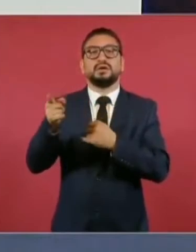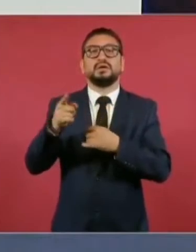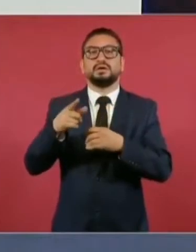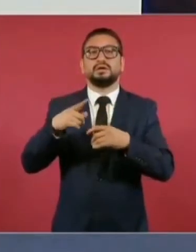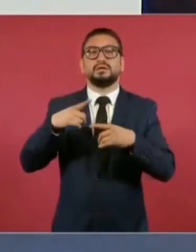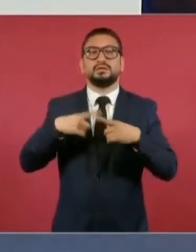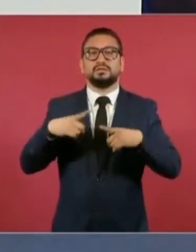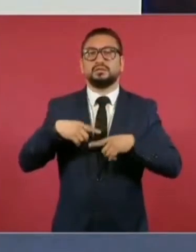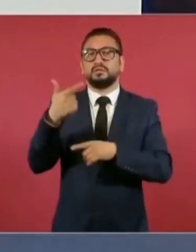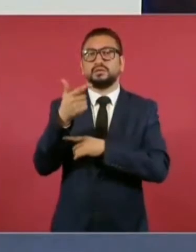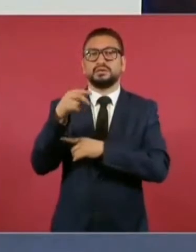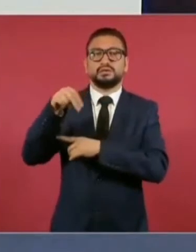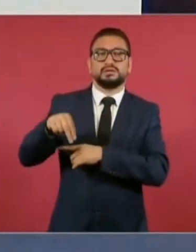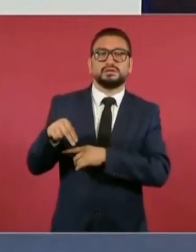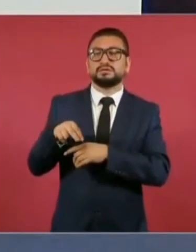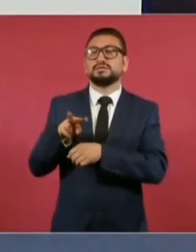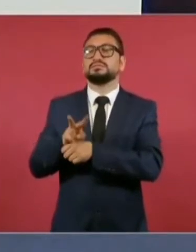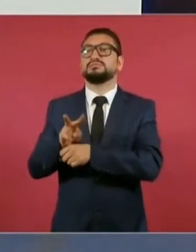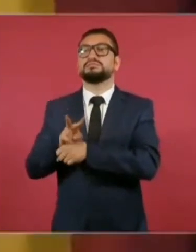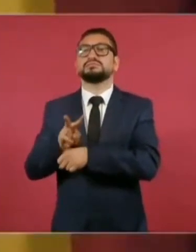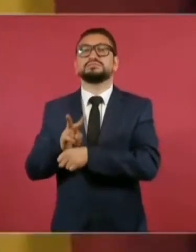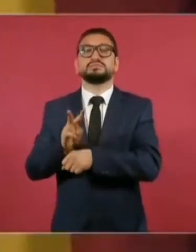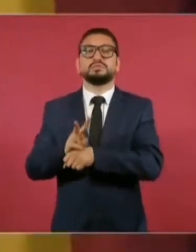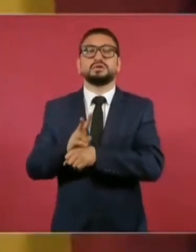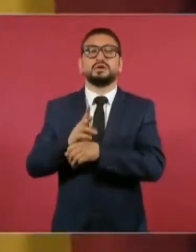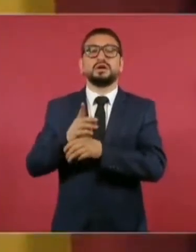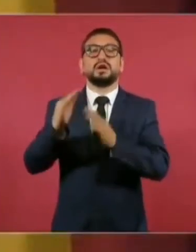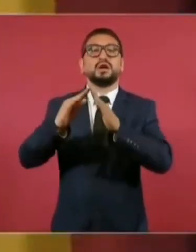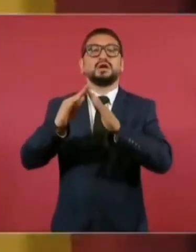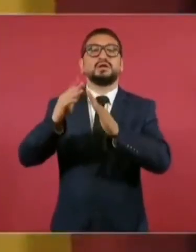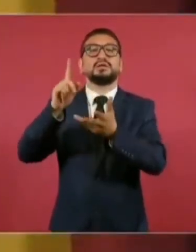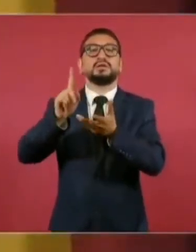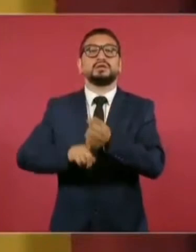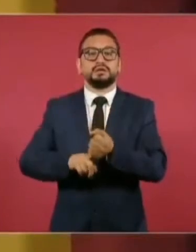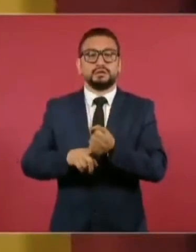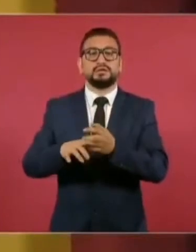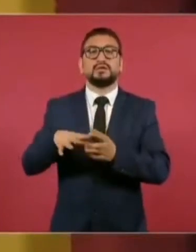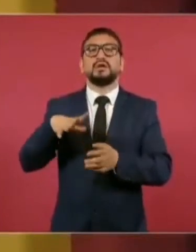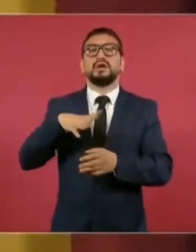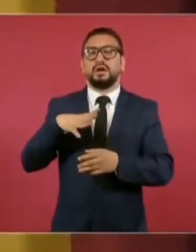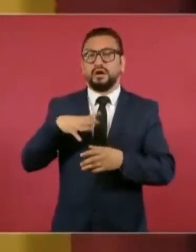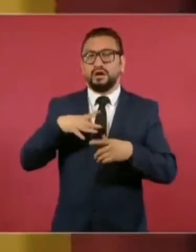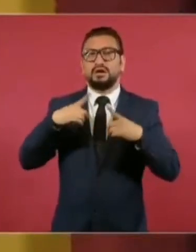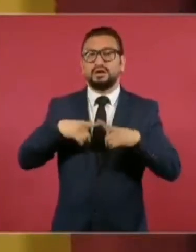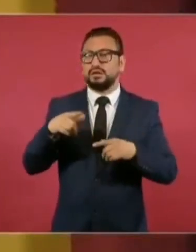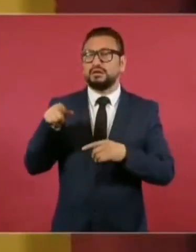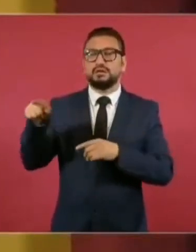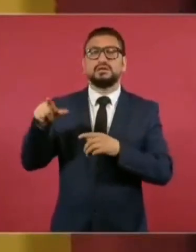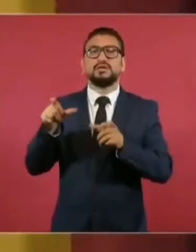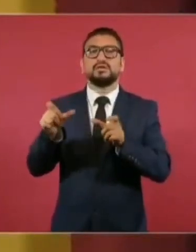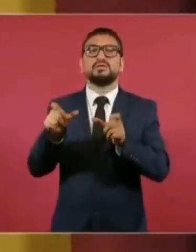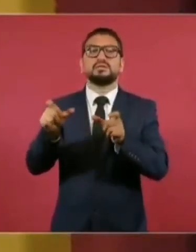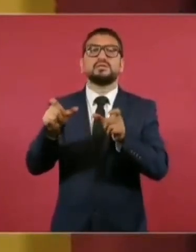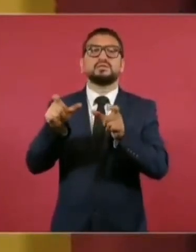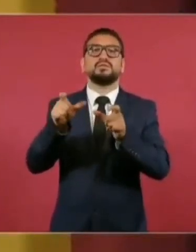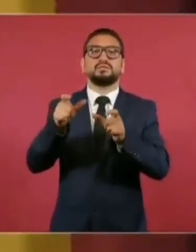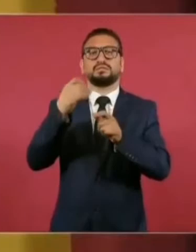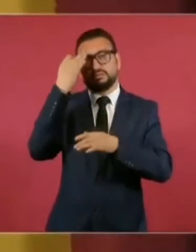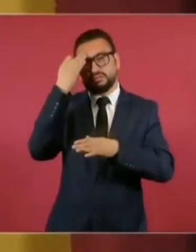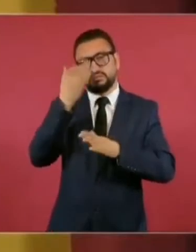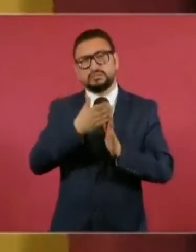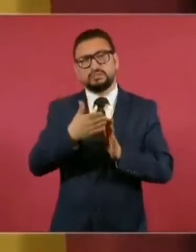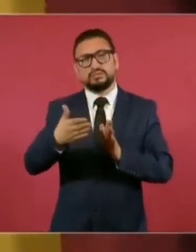Guardia Nacional afuera de su domicilio, dispone de elementos para que sea cuidado